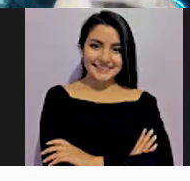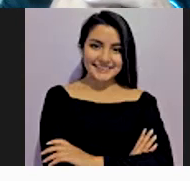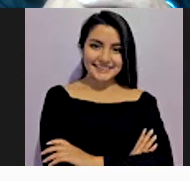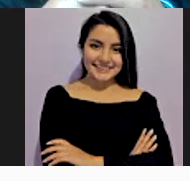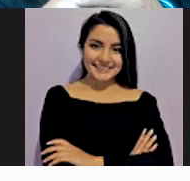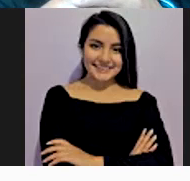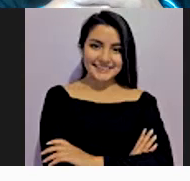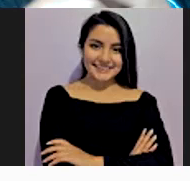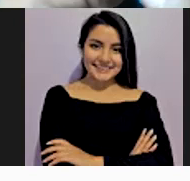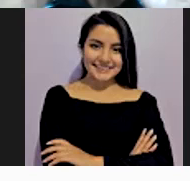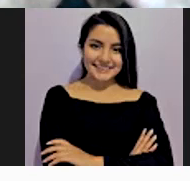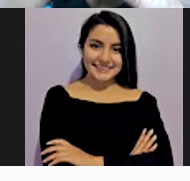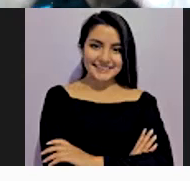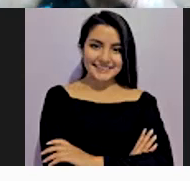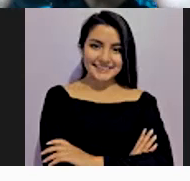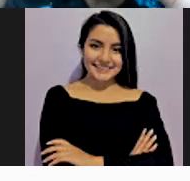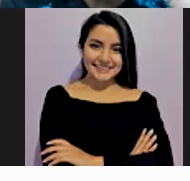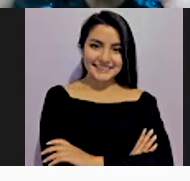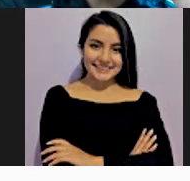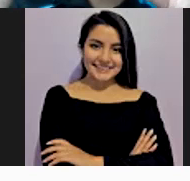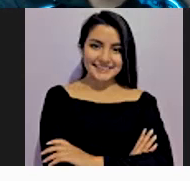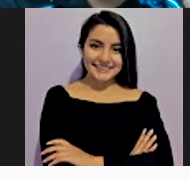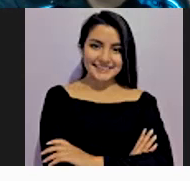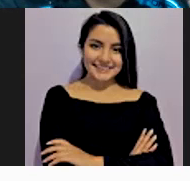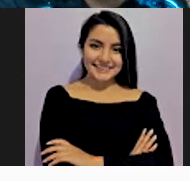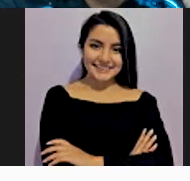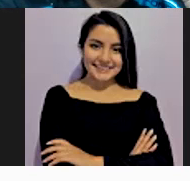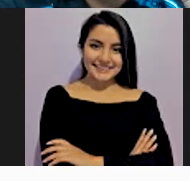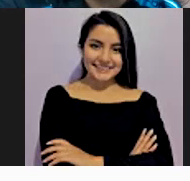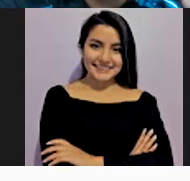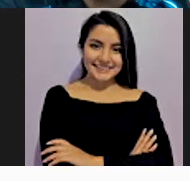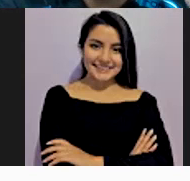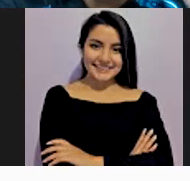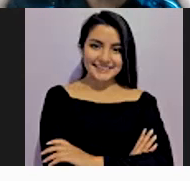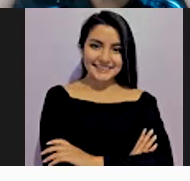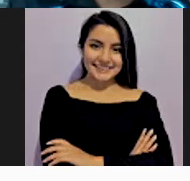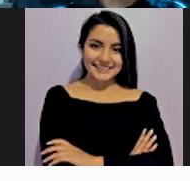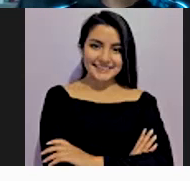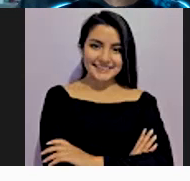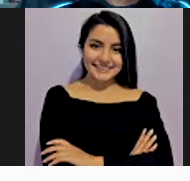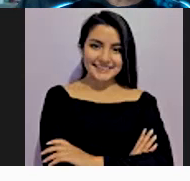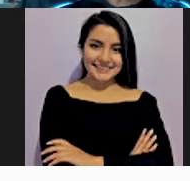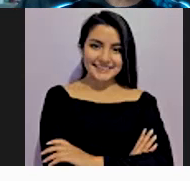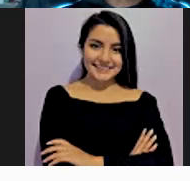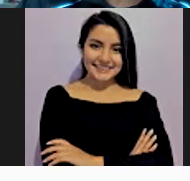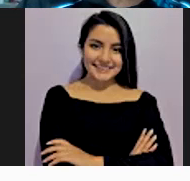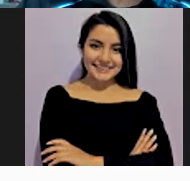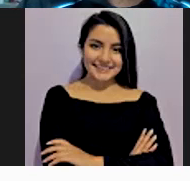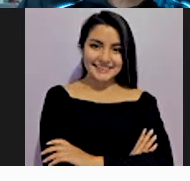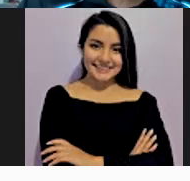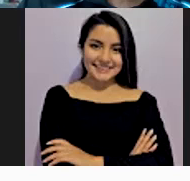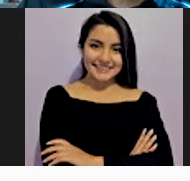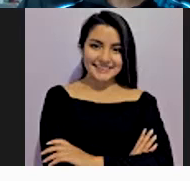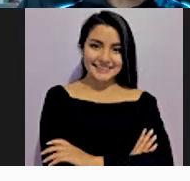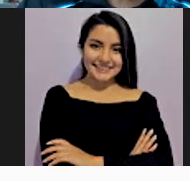perdón, primero, bueno, cada autor tiene su diferente condicionamiento, a pesar que, o sea, todos los